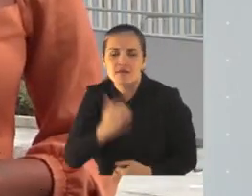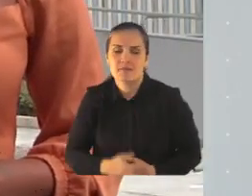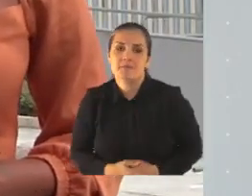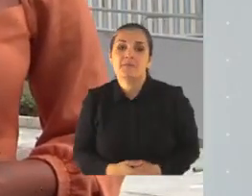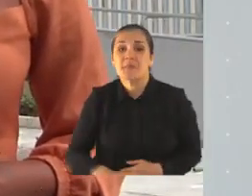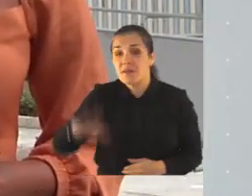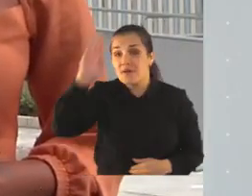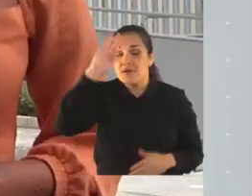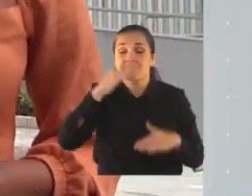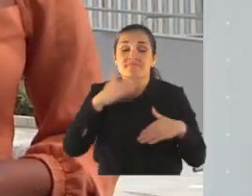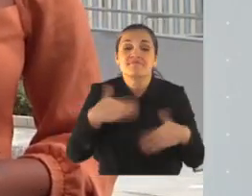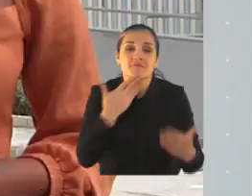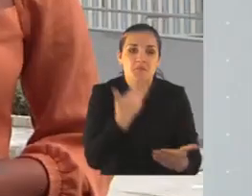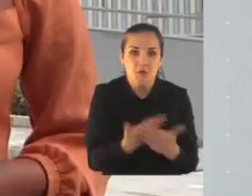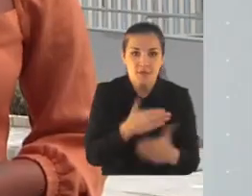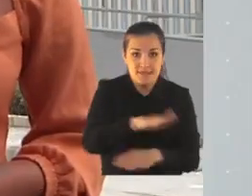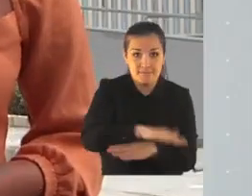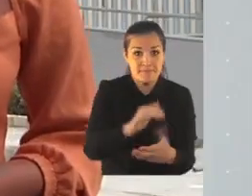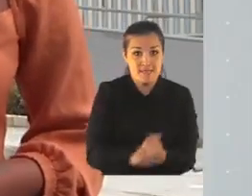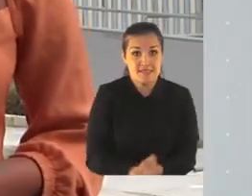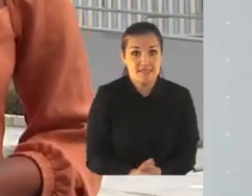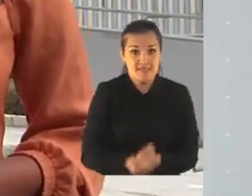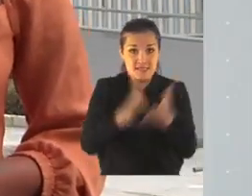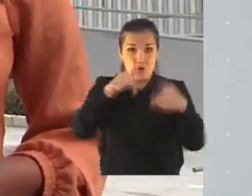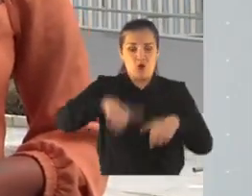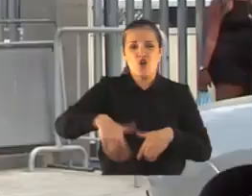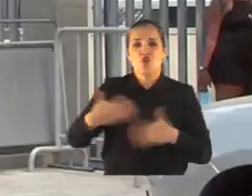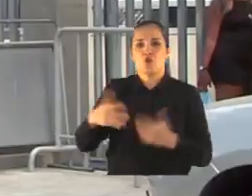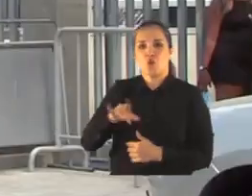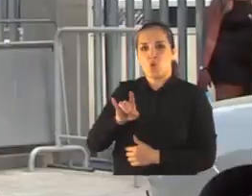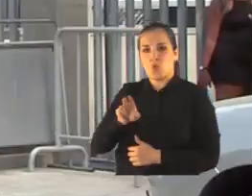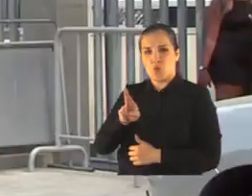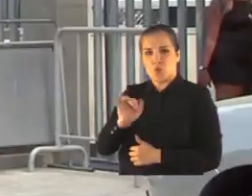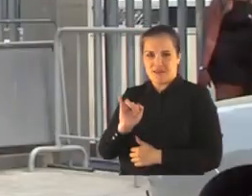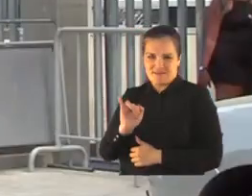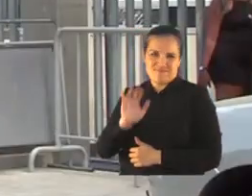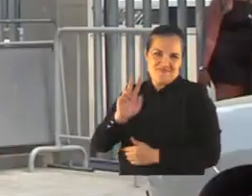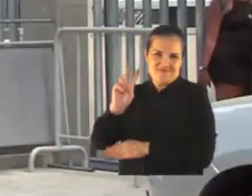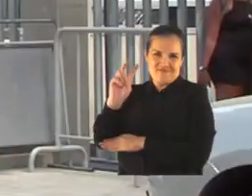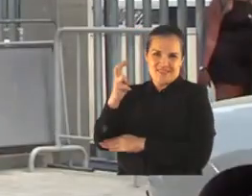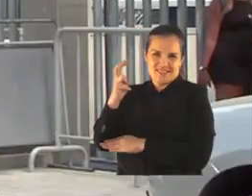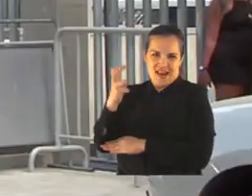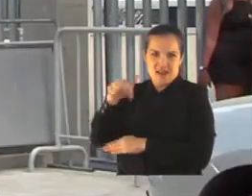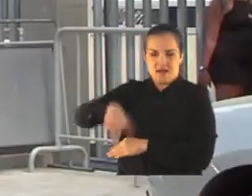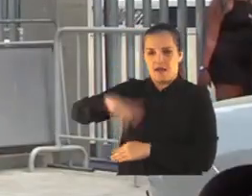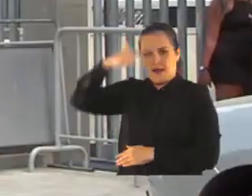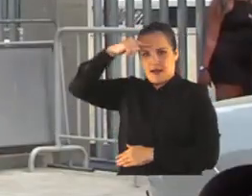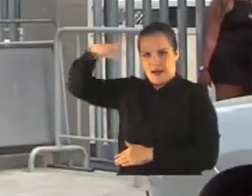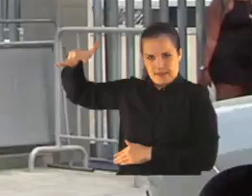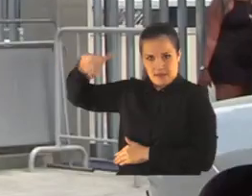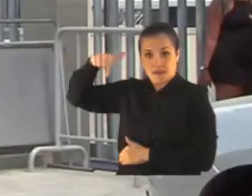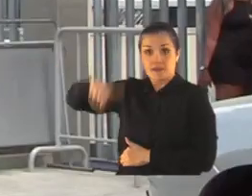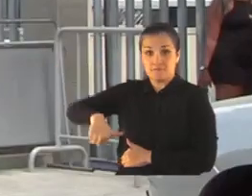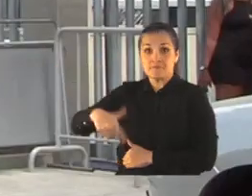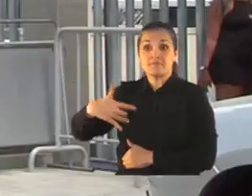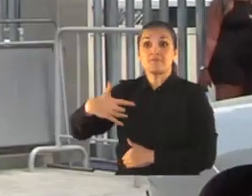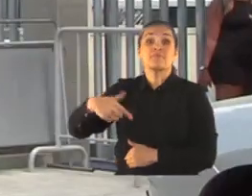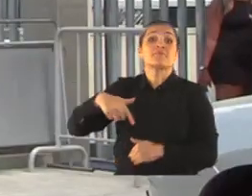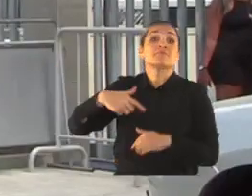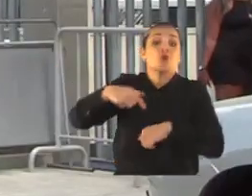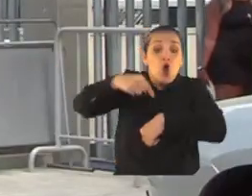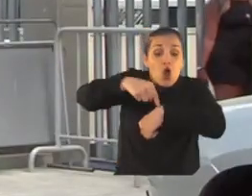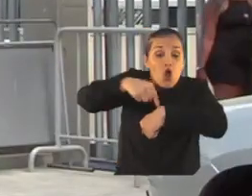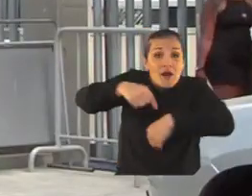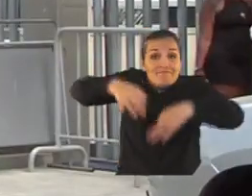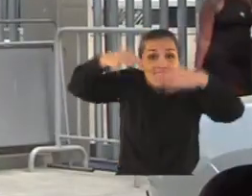Sergio, ¿qué tal? Muy buenas tardes. Mire, los saludo desde la URI de la Fiscalía en el barrio Canapote. Aunque la audiencia de imputación de cargos estaba